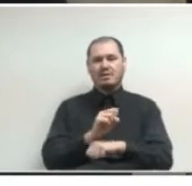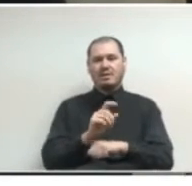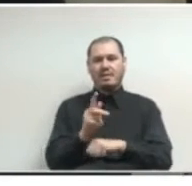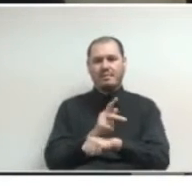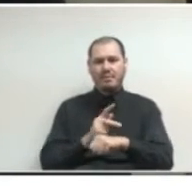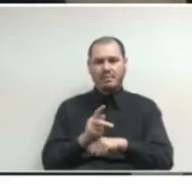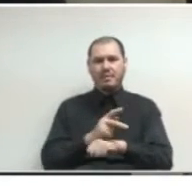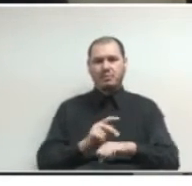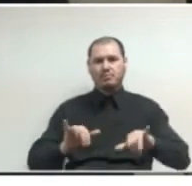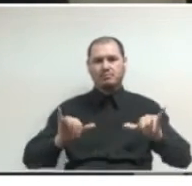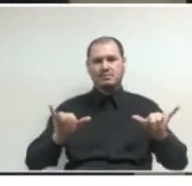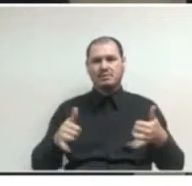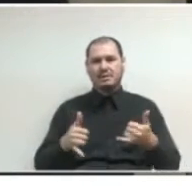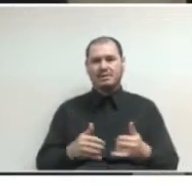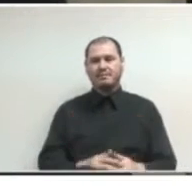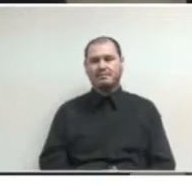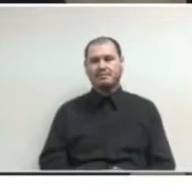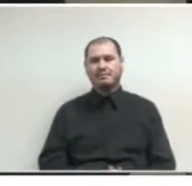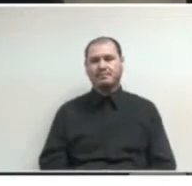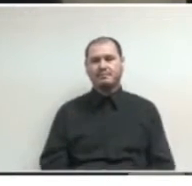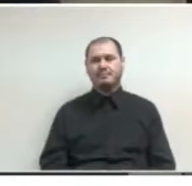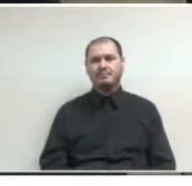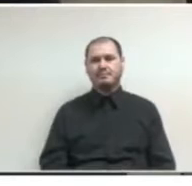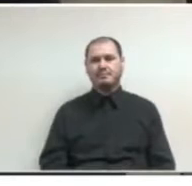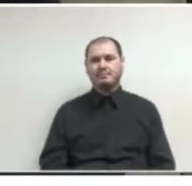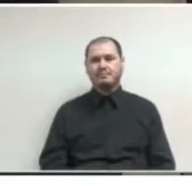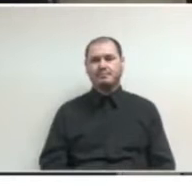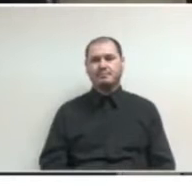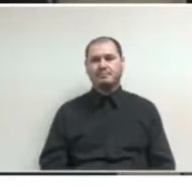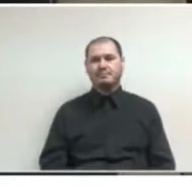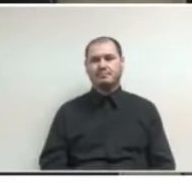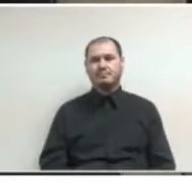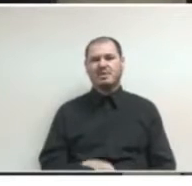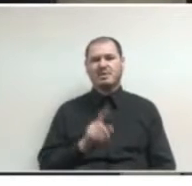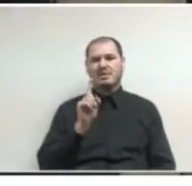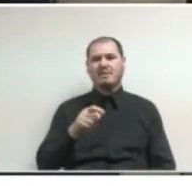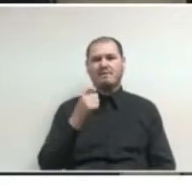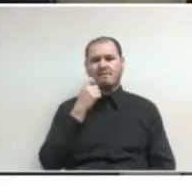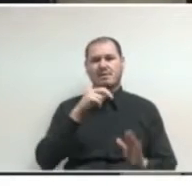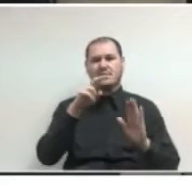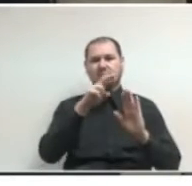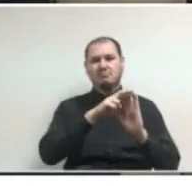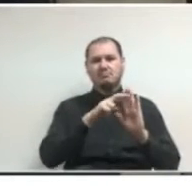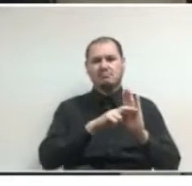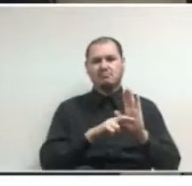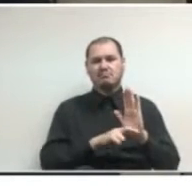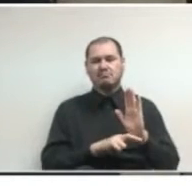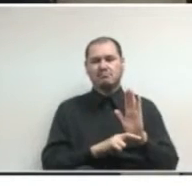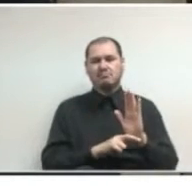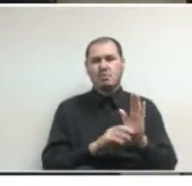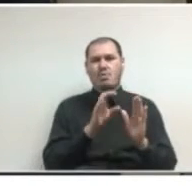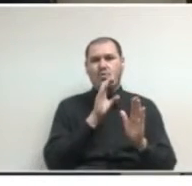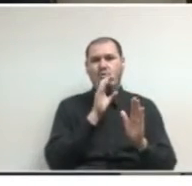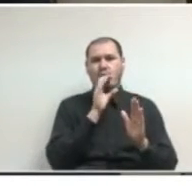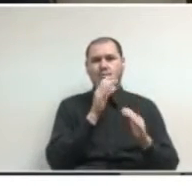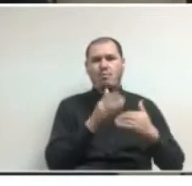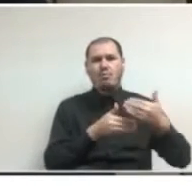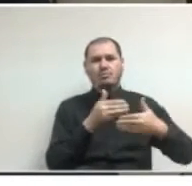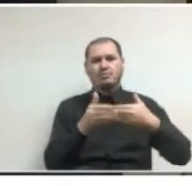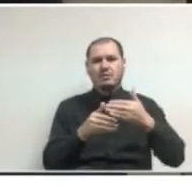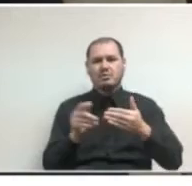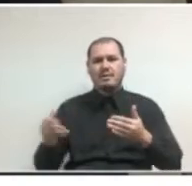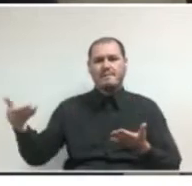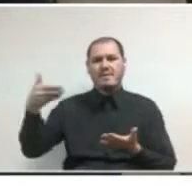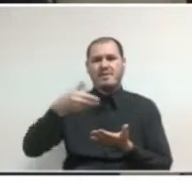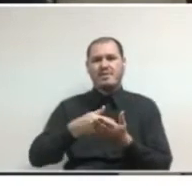ya voy a coar, pues, gente de escuela. A mi, va a llevar requisito, voy a coar, era